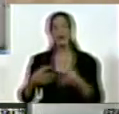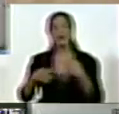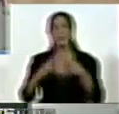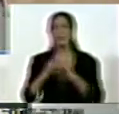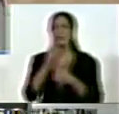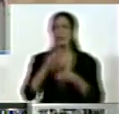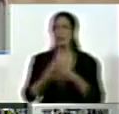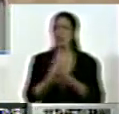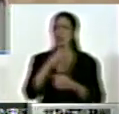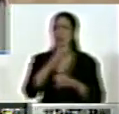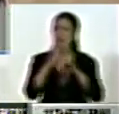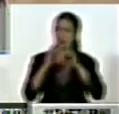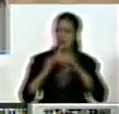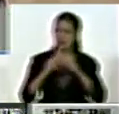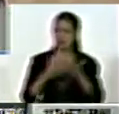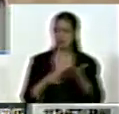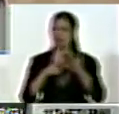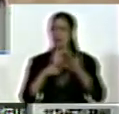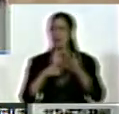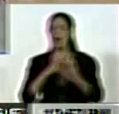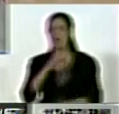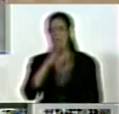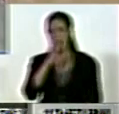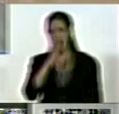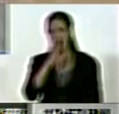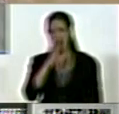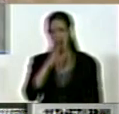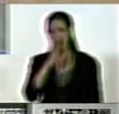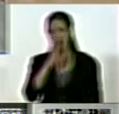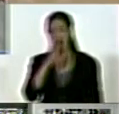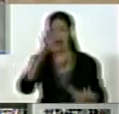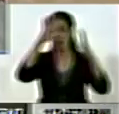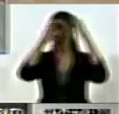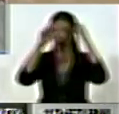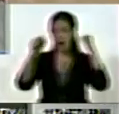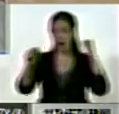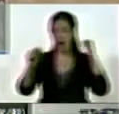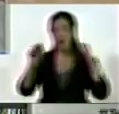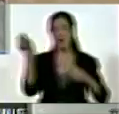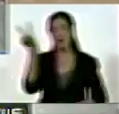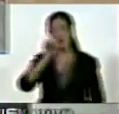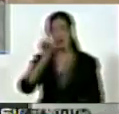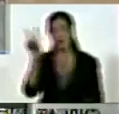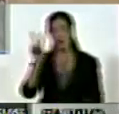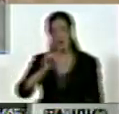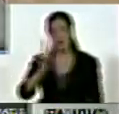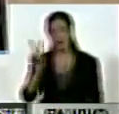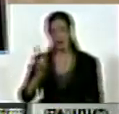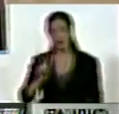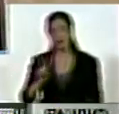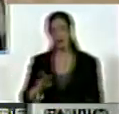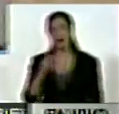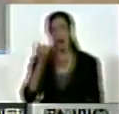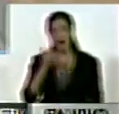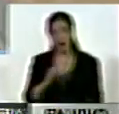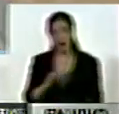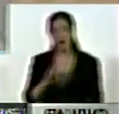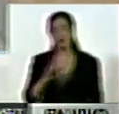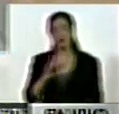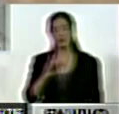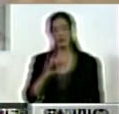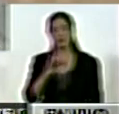que nos llega del banco donde la Embajada de la República Bolivariana de Venezuela tiene su